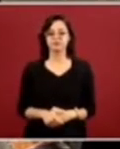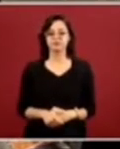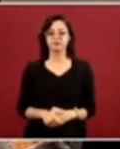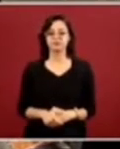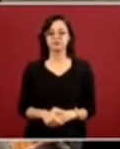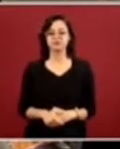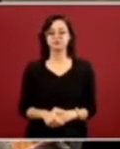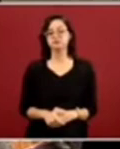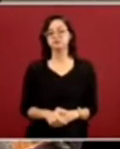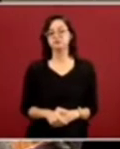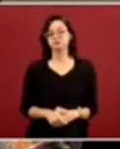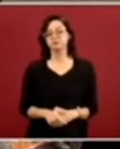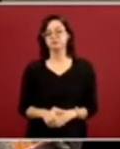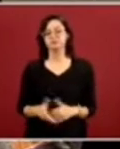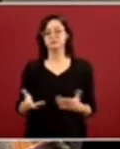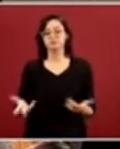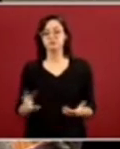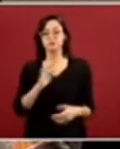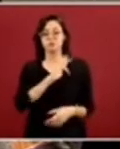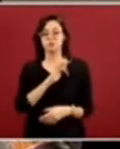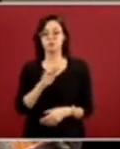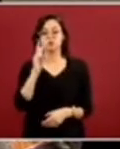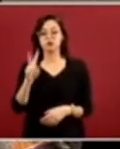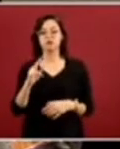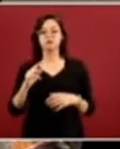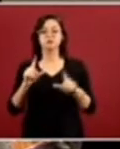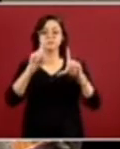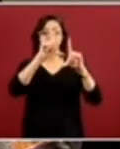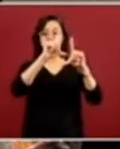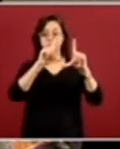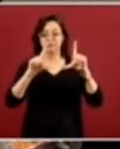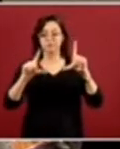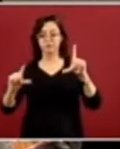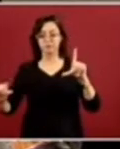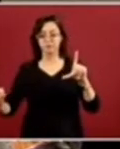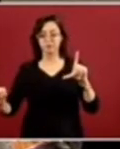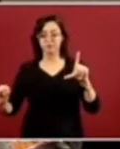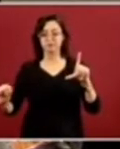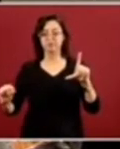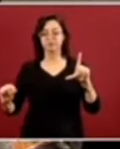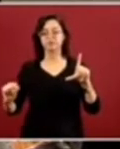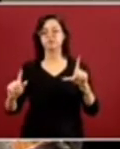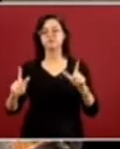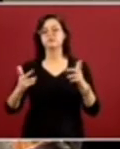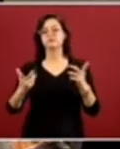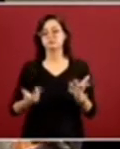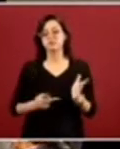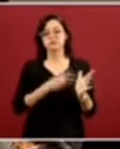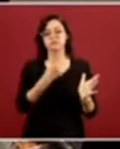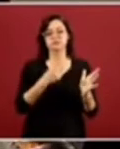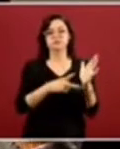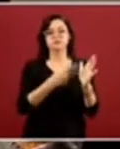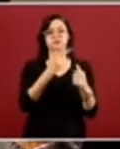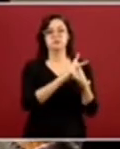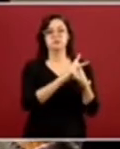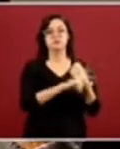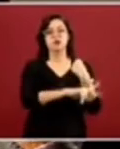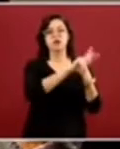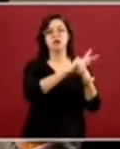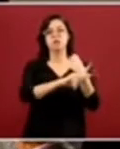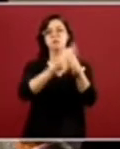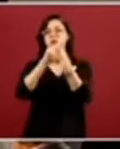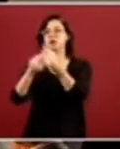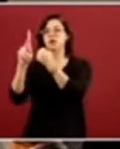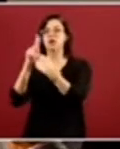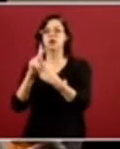Como es costumbre, representamos en esta gráfica en los últimos pocos días cómo participan las distintas regiones del mundo, los